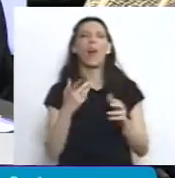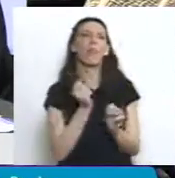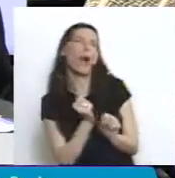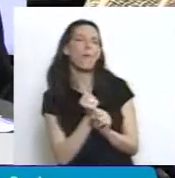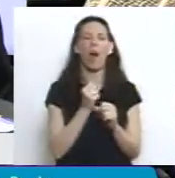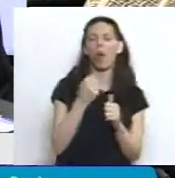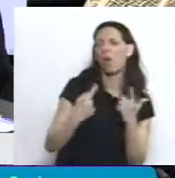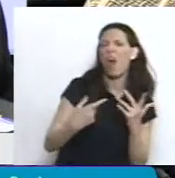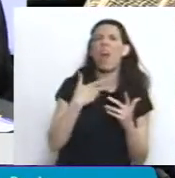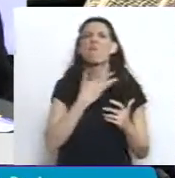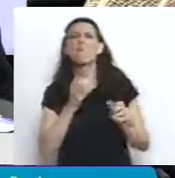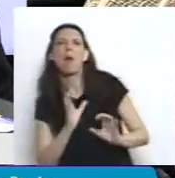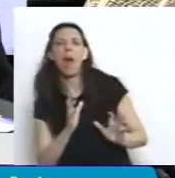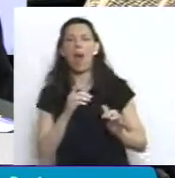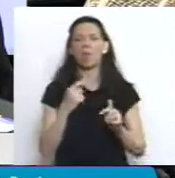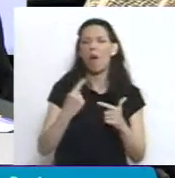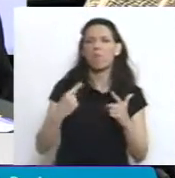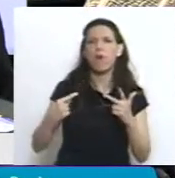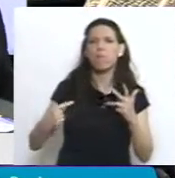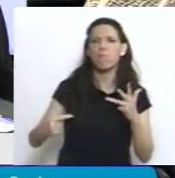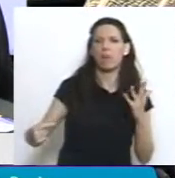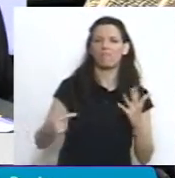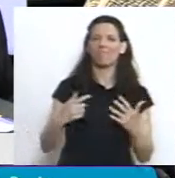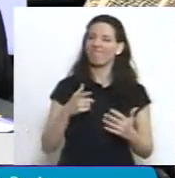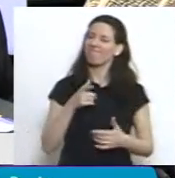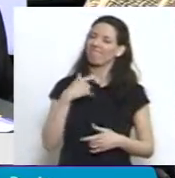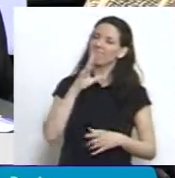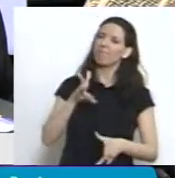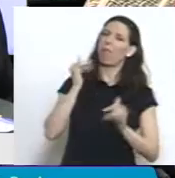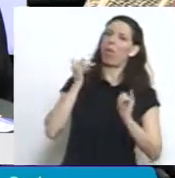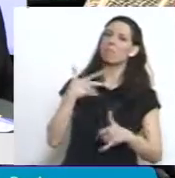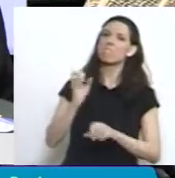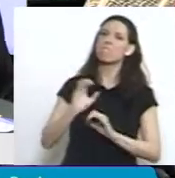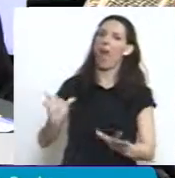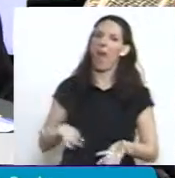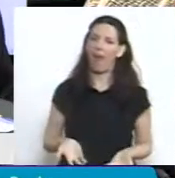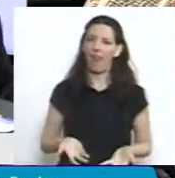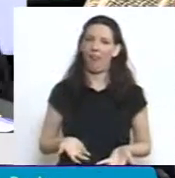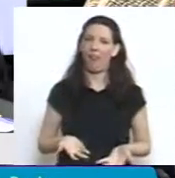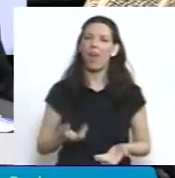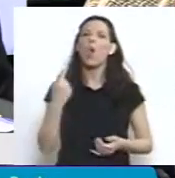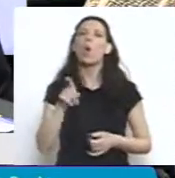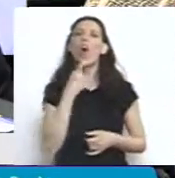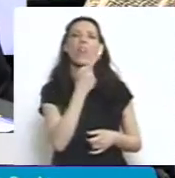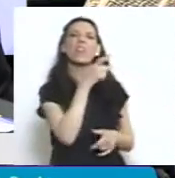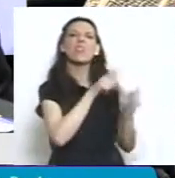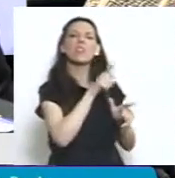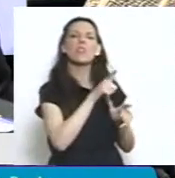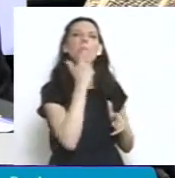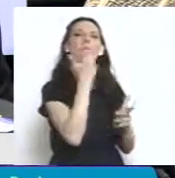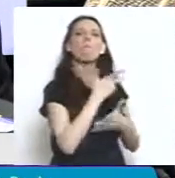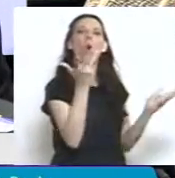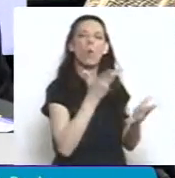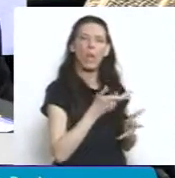el Estado que está mal y que seguro huele feo. Cuando dicen que los empleados públicos